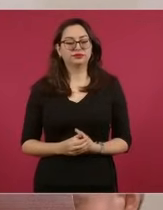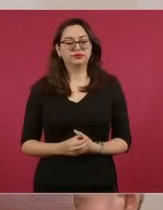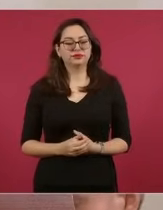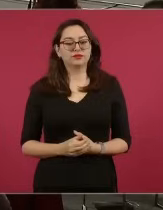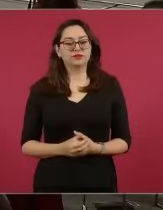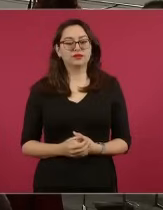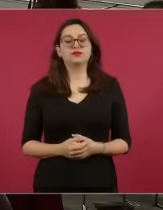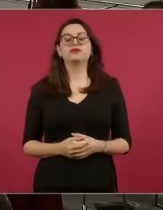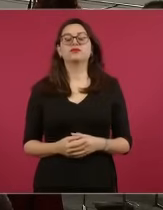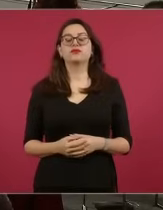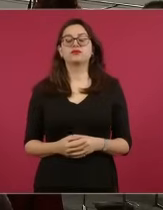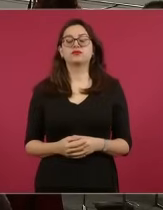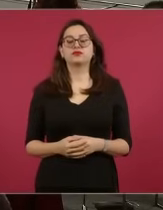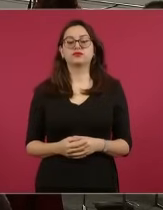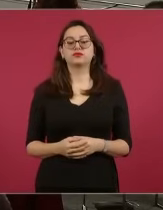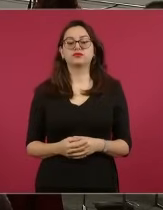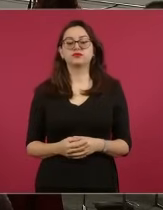2011.